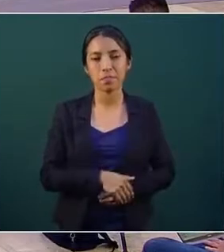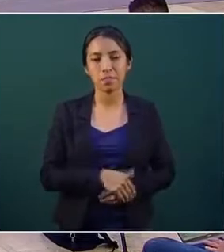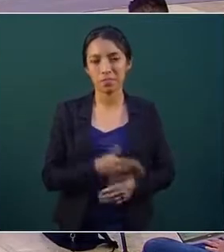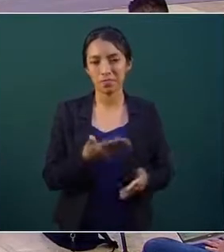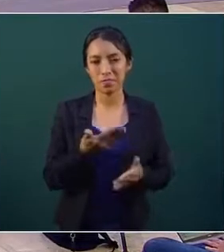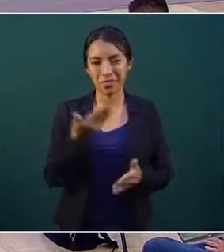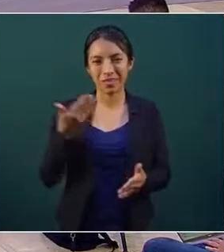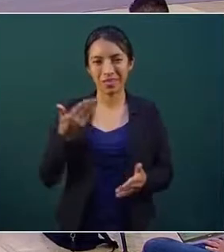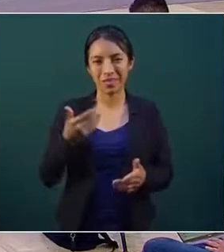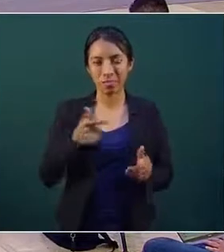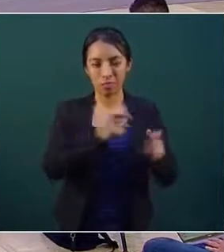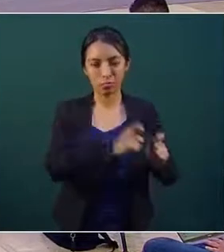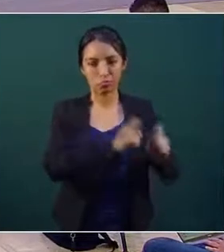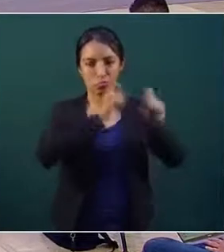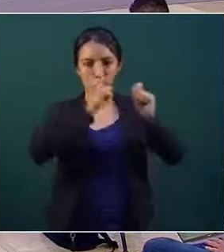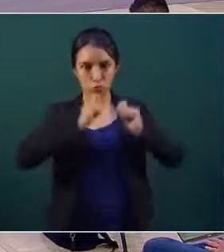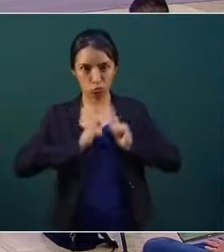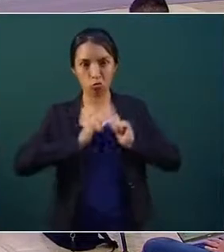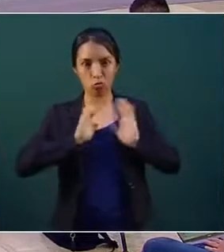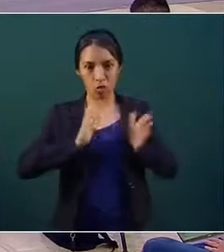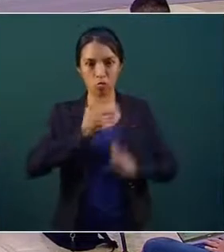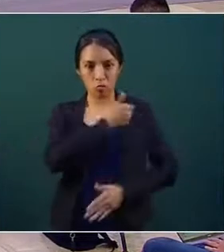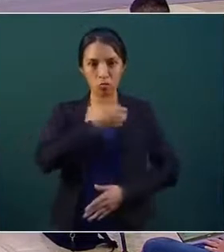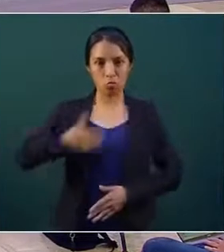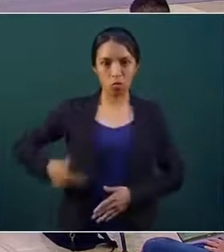que tomamos posición del gobierno